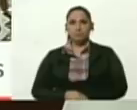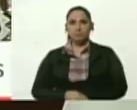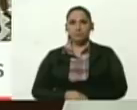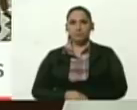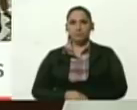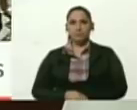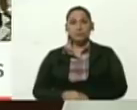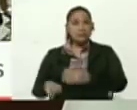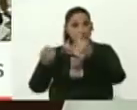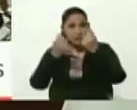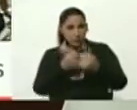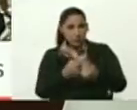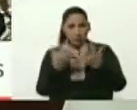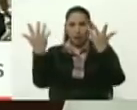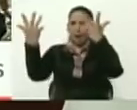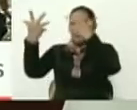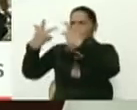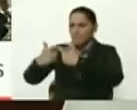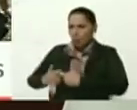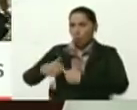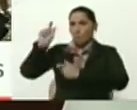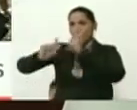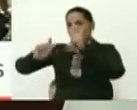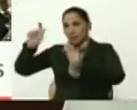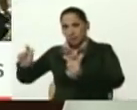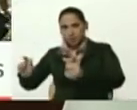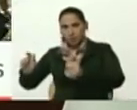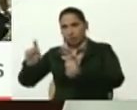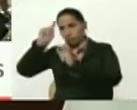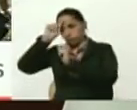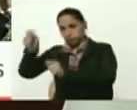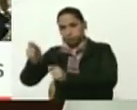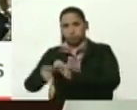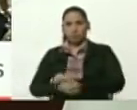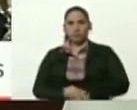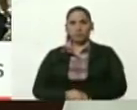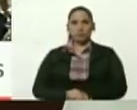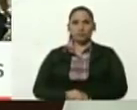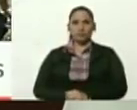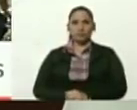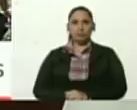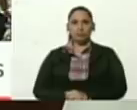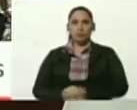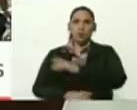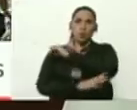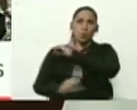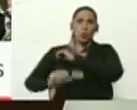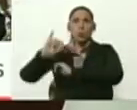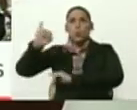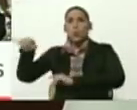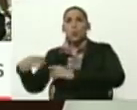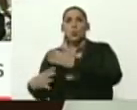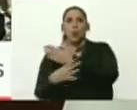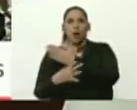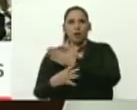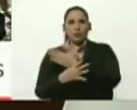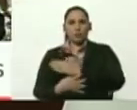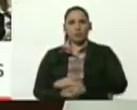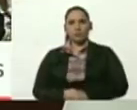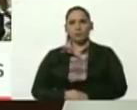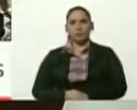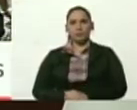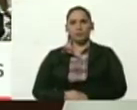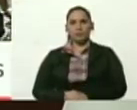Los fondos que administraron estas personas designadas por el usurpador Guaidó, por el autor intelectual de esta trama